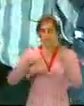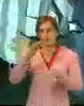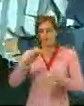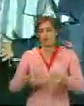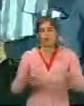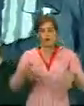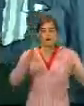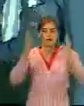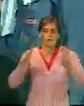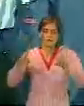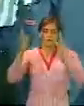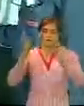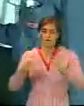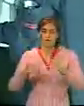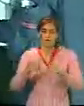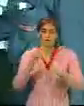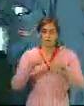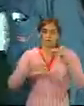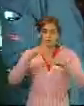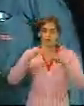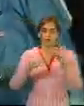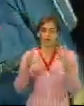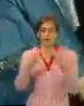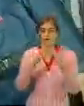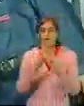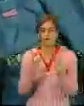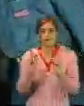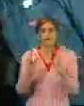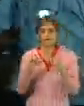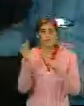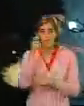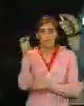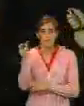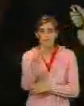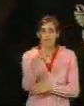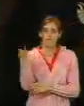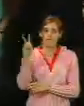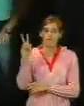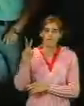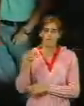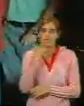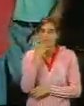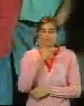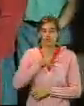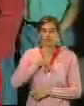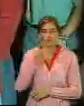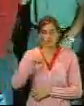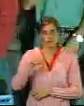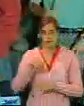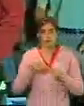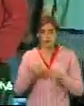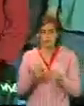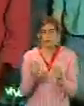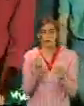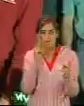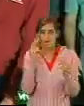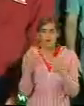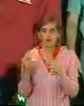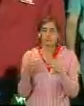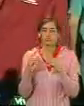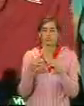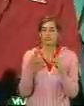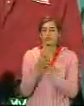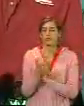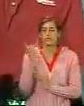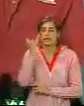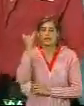de edificios, para la construcción de viviendas dignas para el pueblo, para los venezolanos y venezolanos. Nosotros desde acá vamos a acercarnos, vamos a conocer pues las